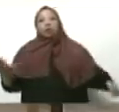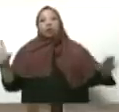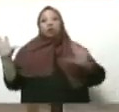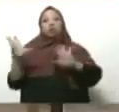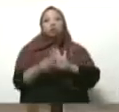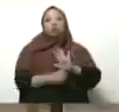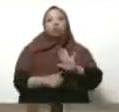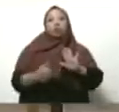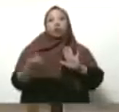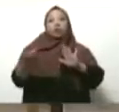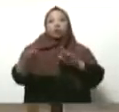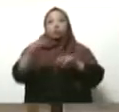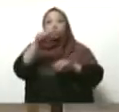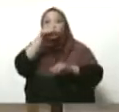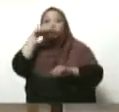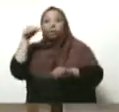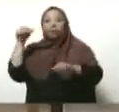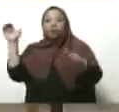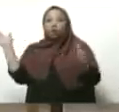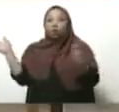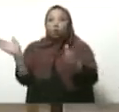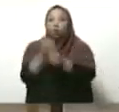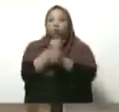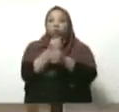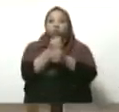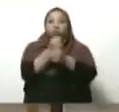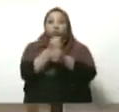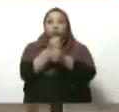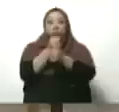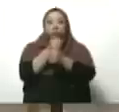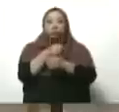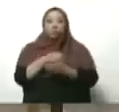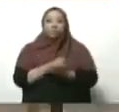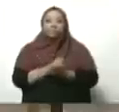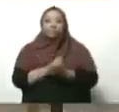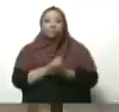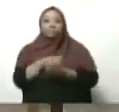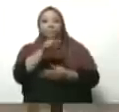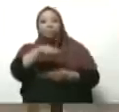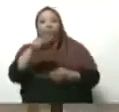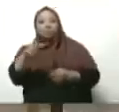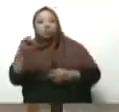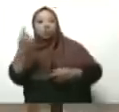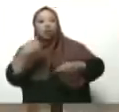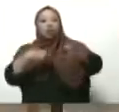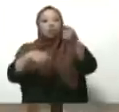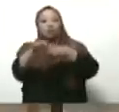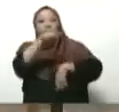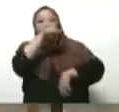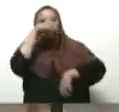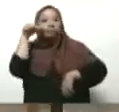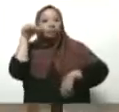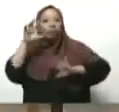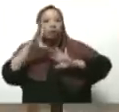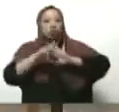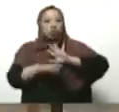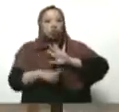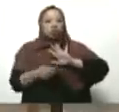de meses reciente del presente año en contra de los traficantes de drogas ocurrido